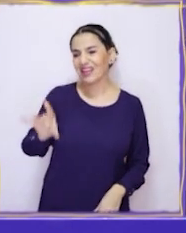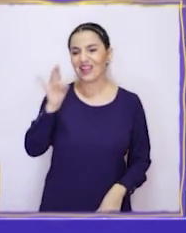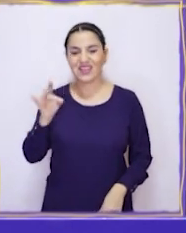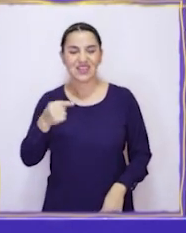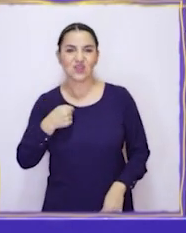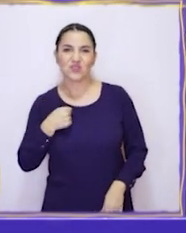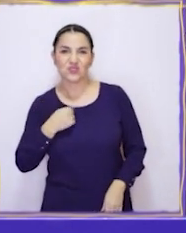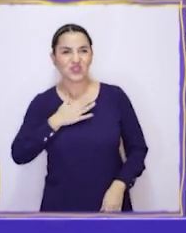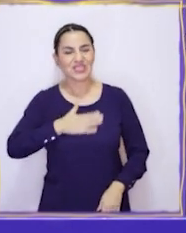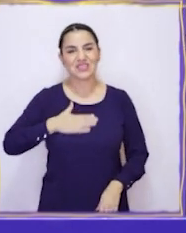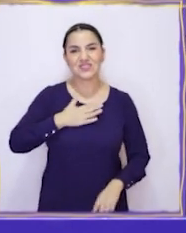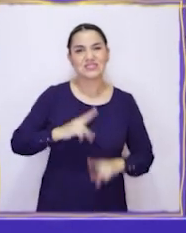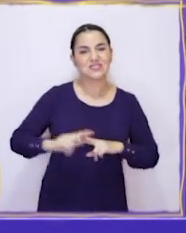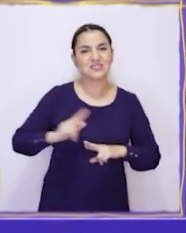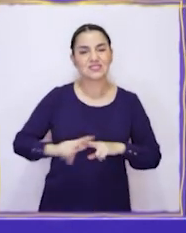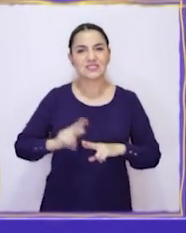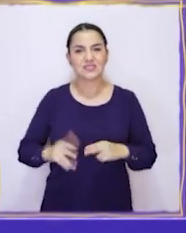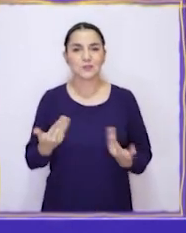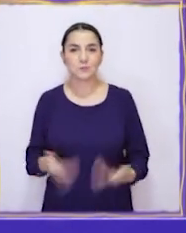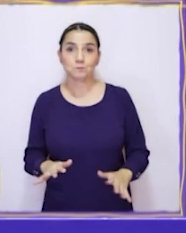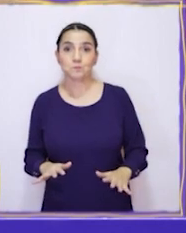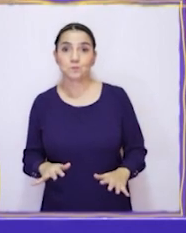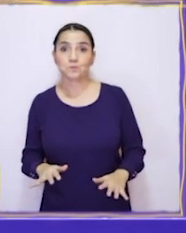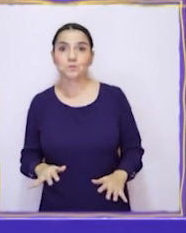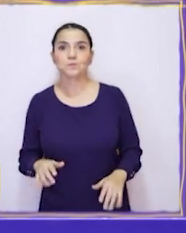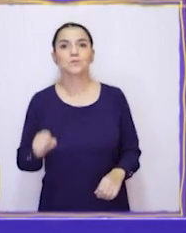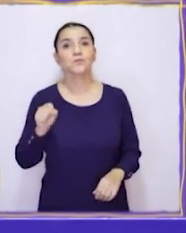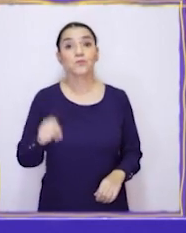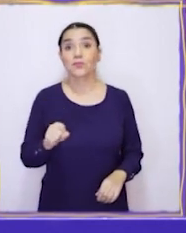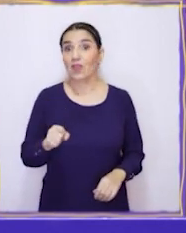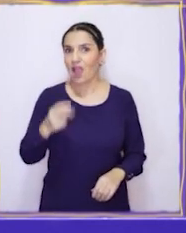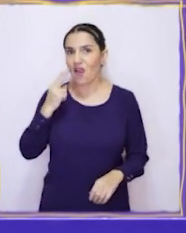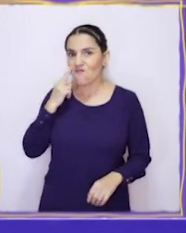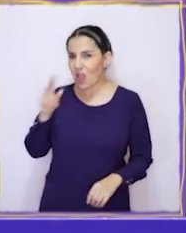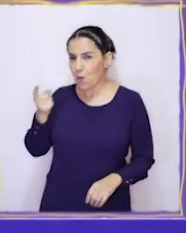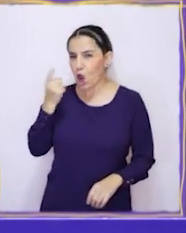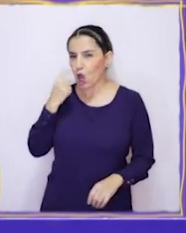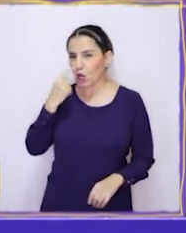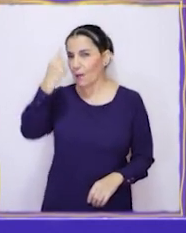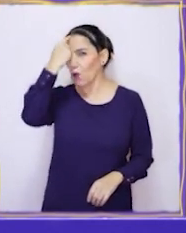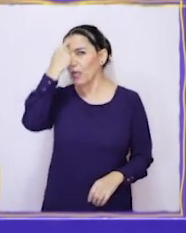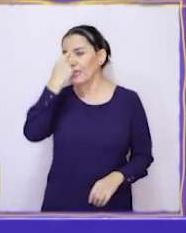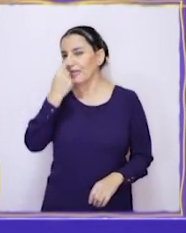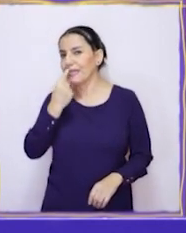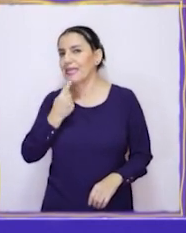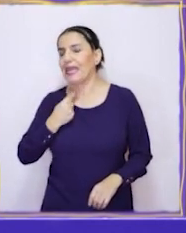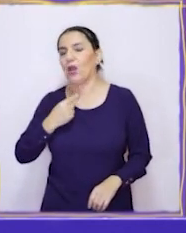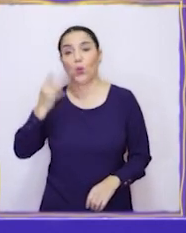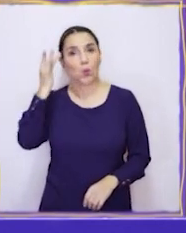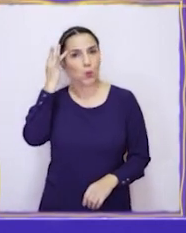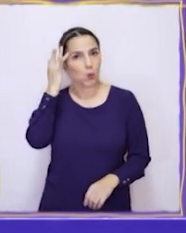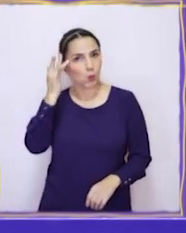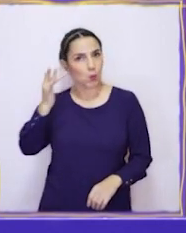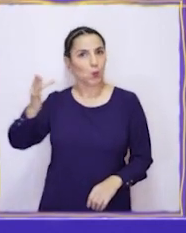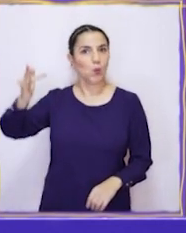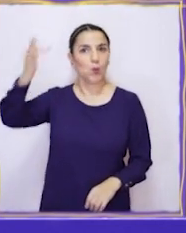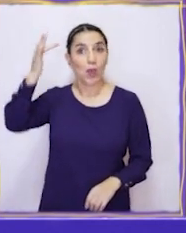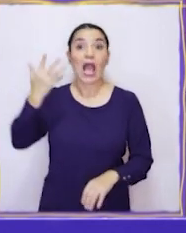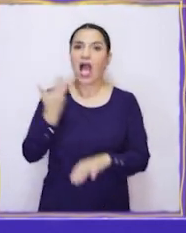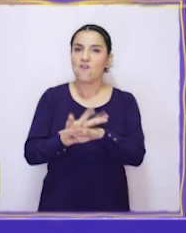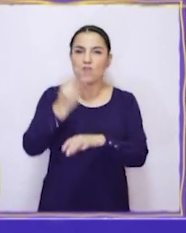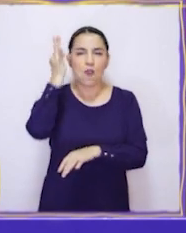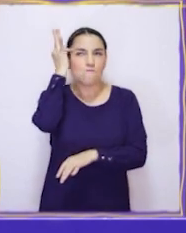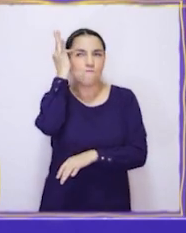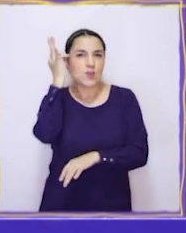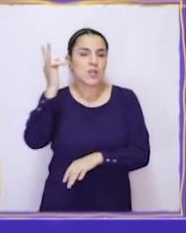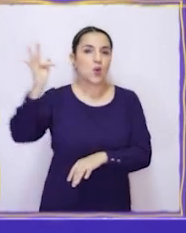que calce conmigo en lo que quiero. Veamos qué nos dicen los griegos. Ya que eran tan sabios y tenían